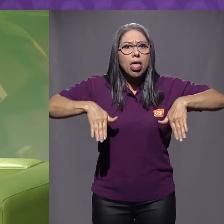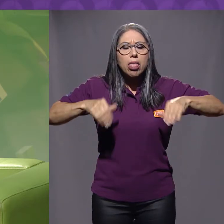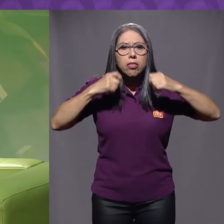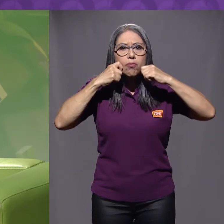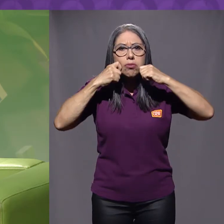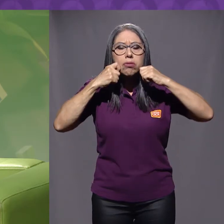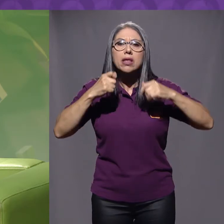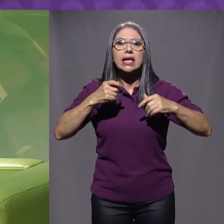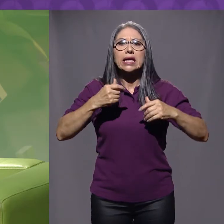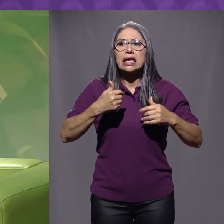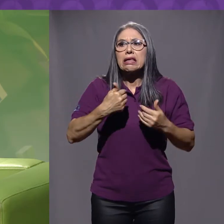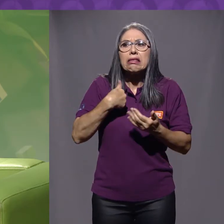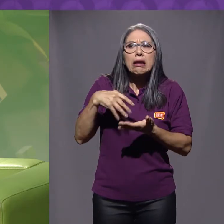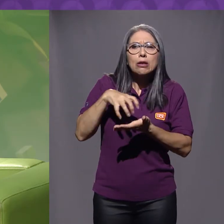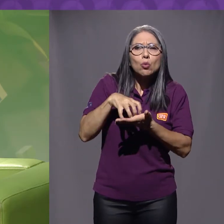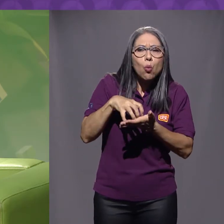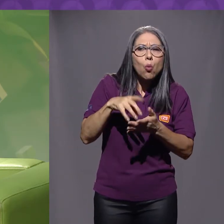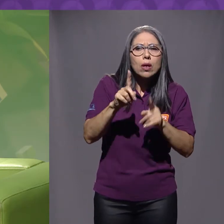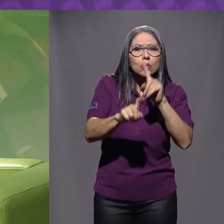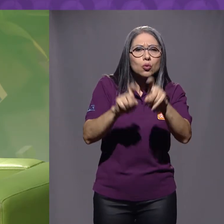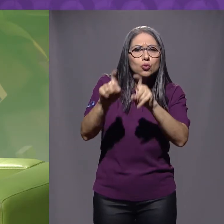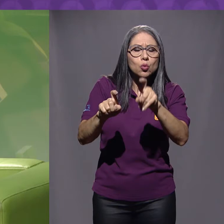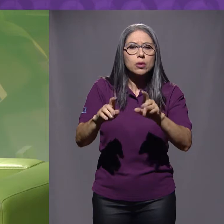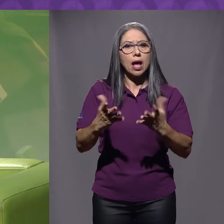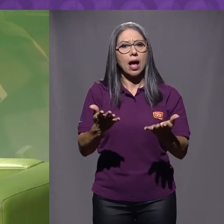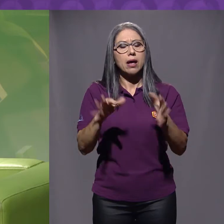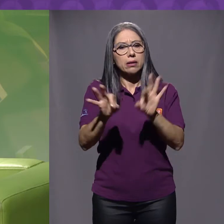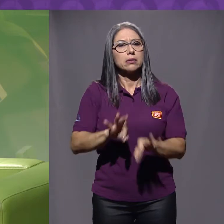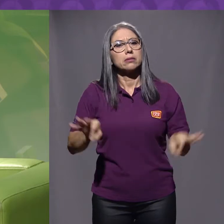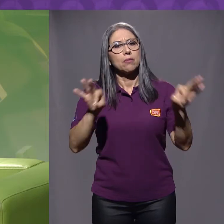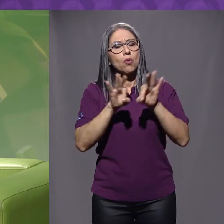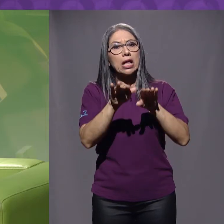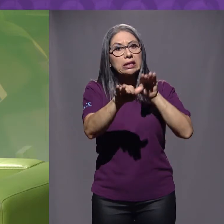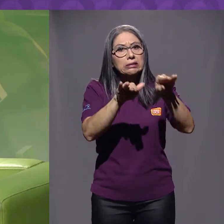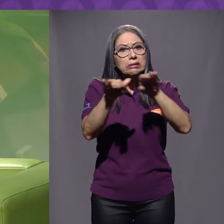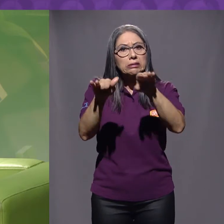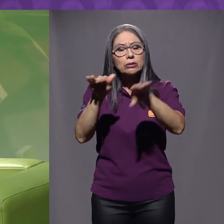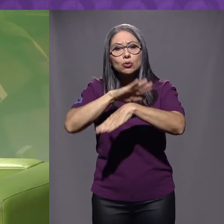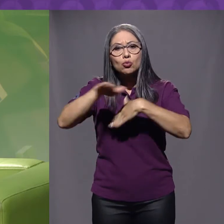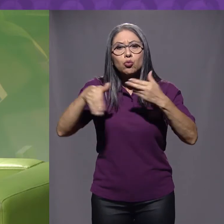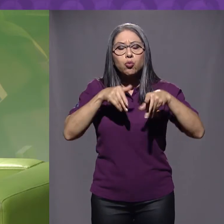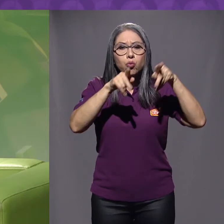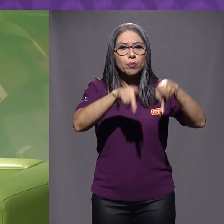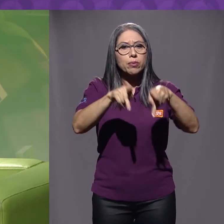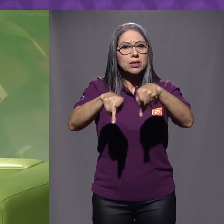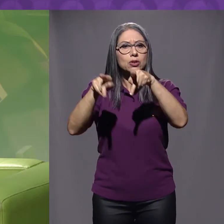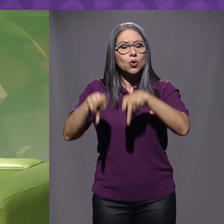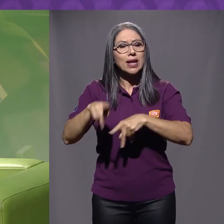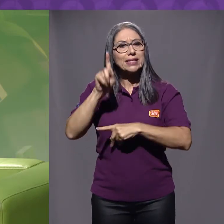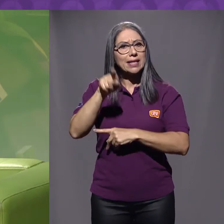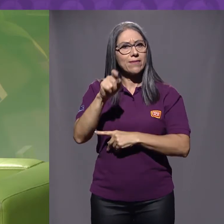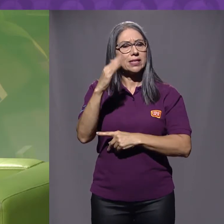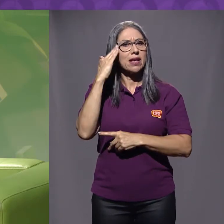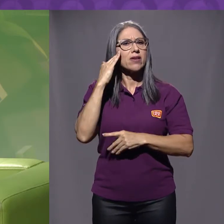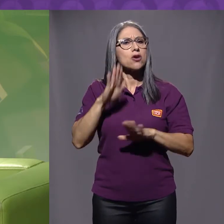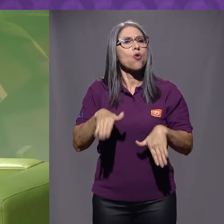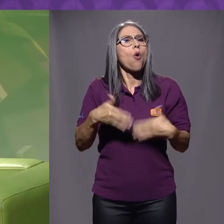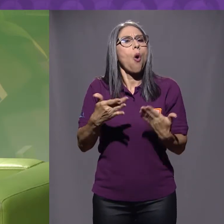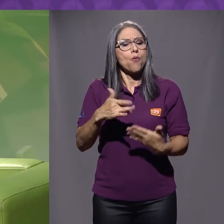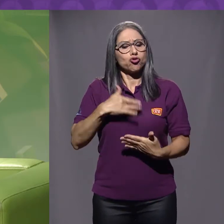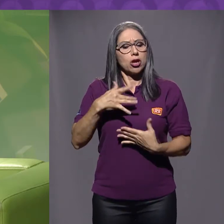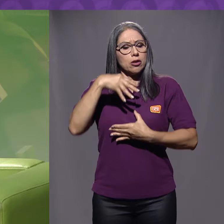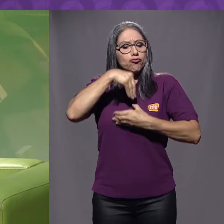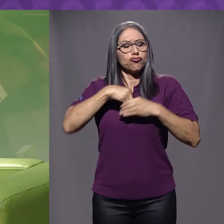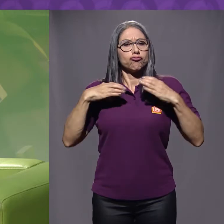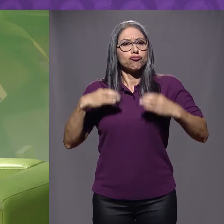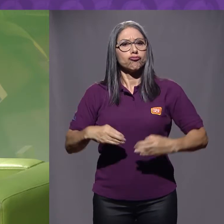igualmente importante, ¿verdad?, hacer este llamado a que las personas también pues estén al pendiente de su condición de salud en general,